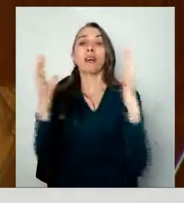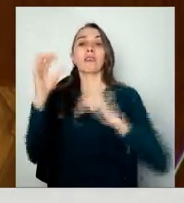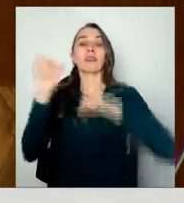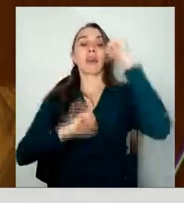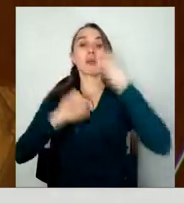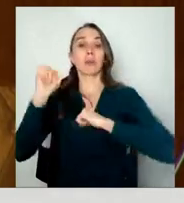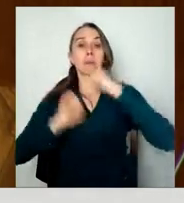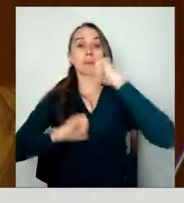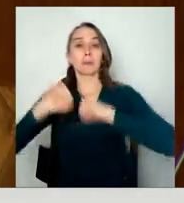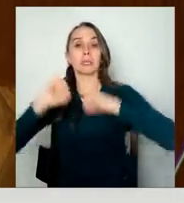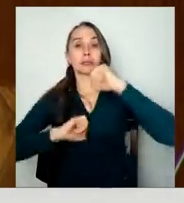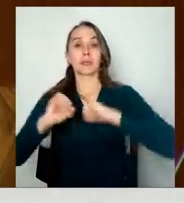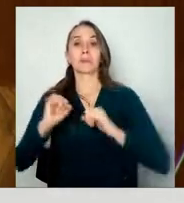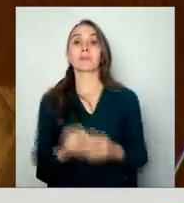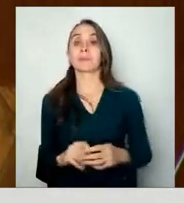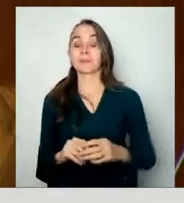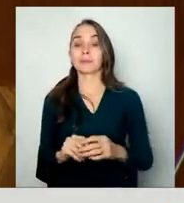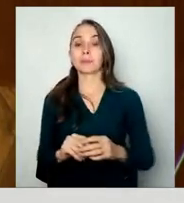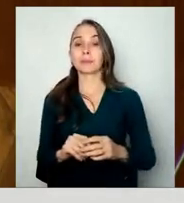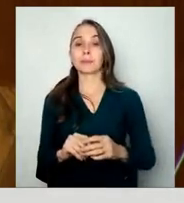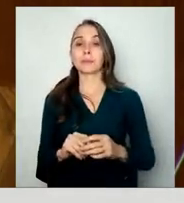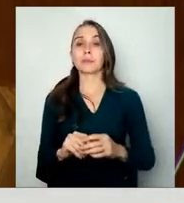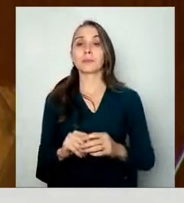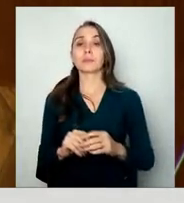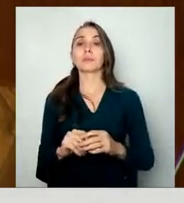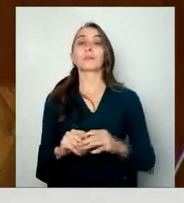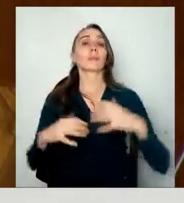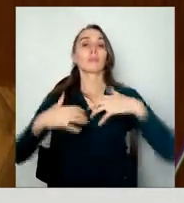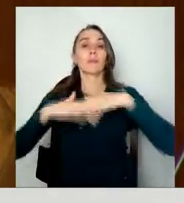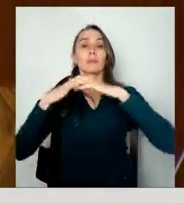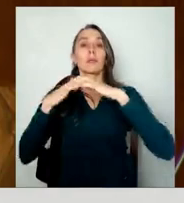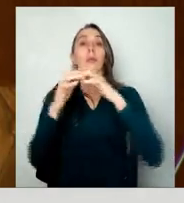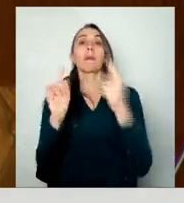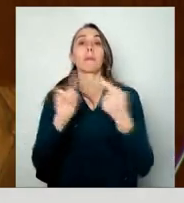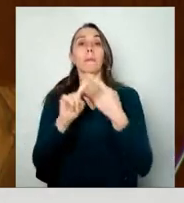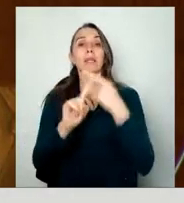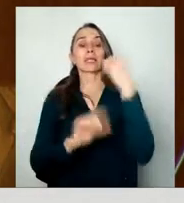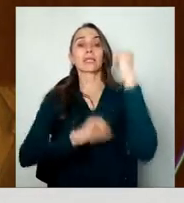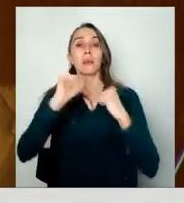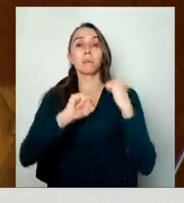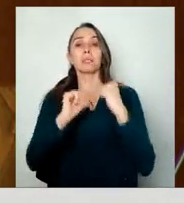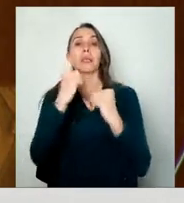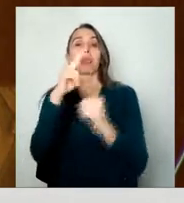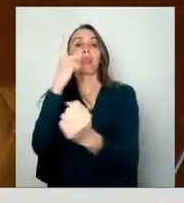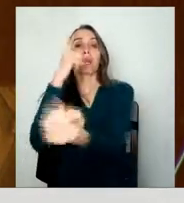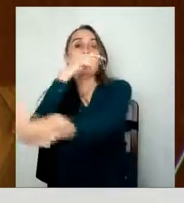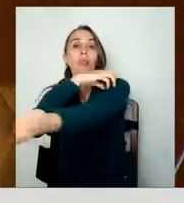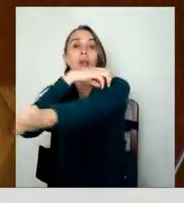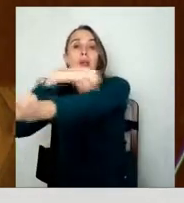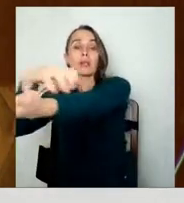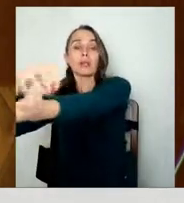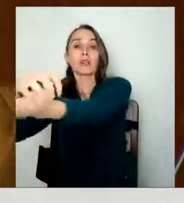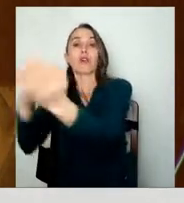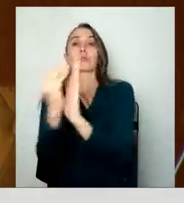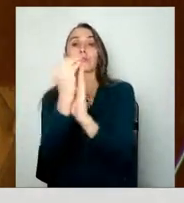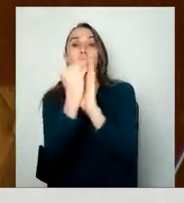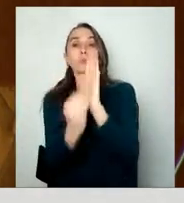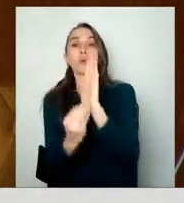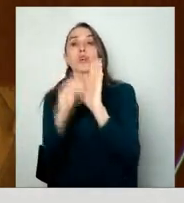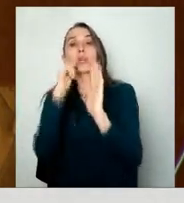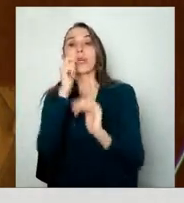Asimismo para potenciar la participación de las empresas regionales se introduce el concepto de